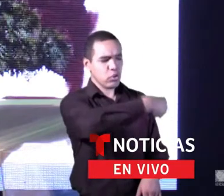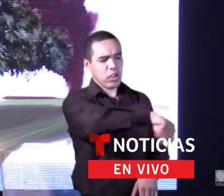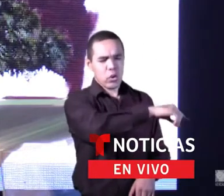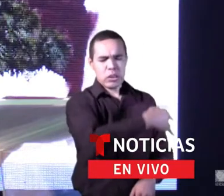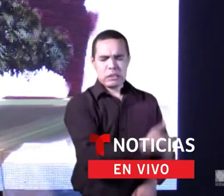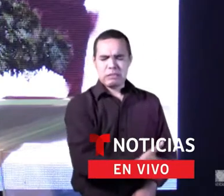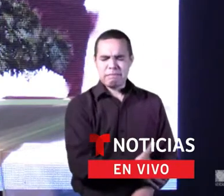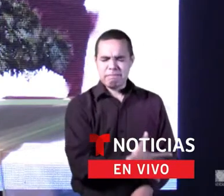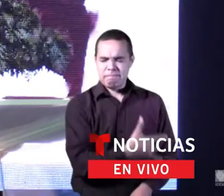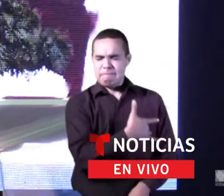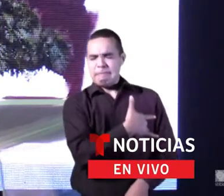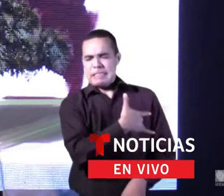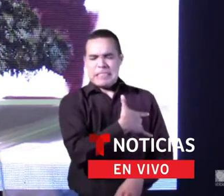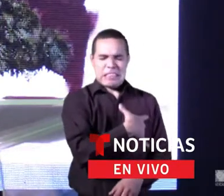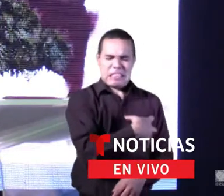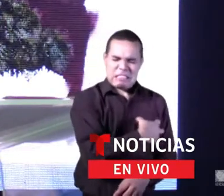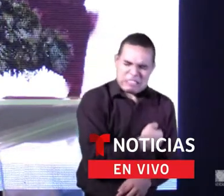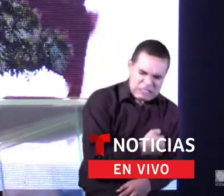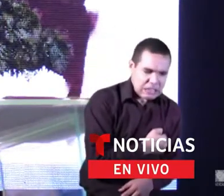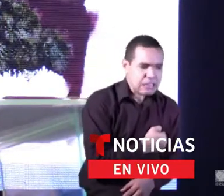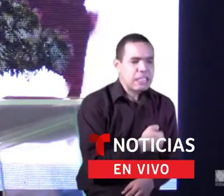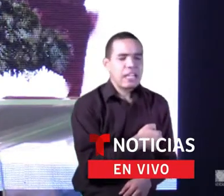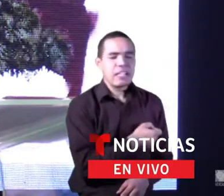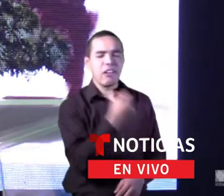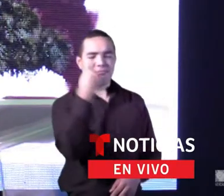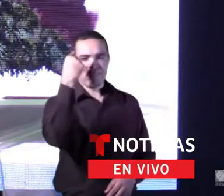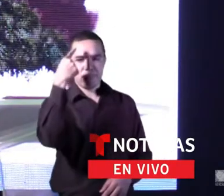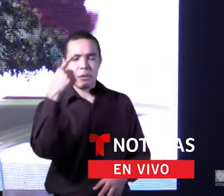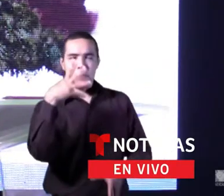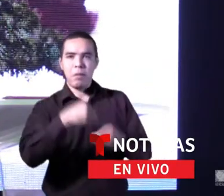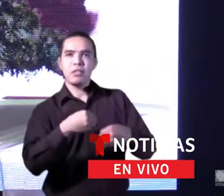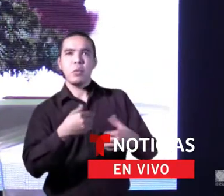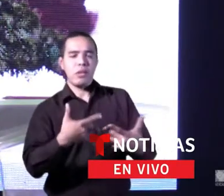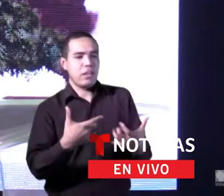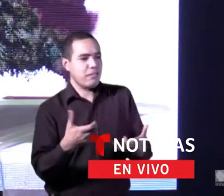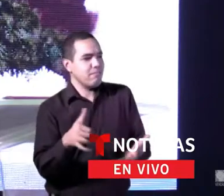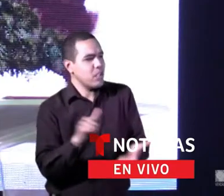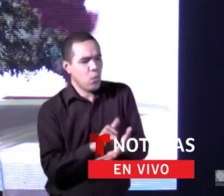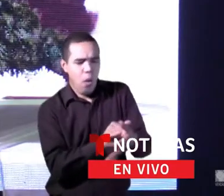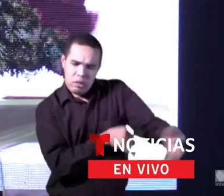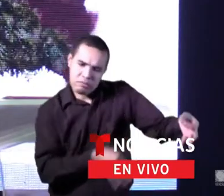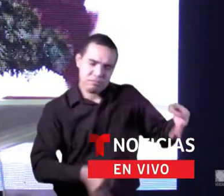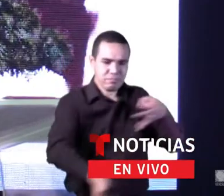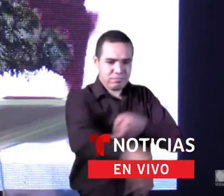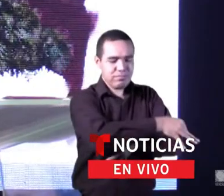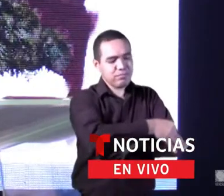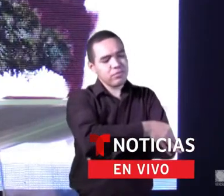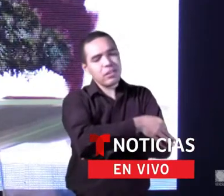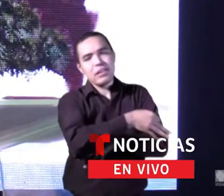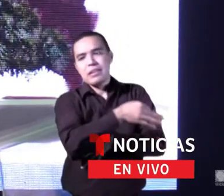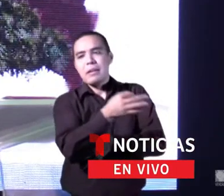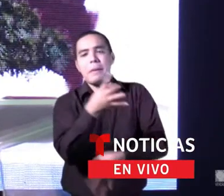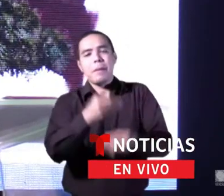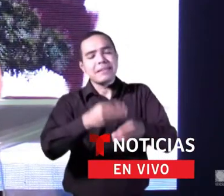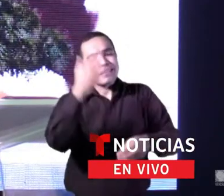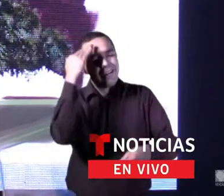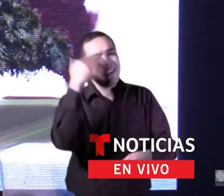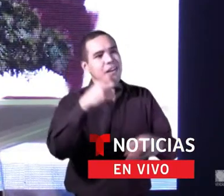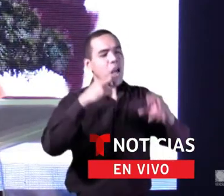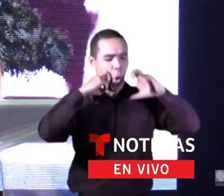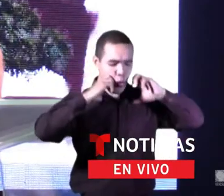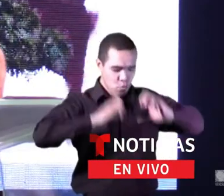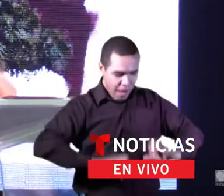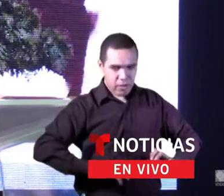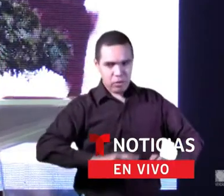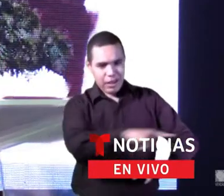y que quiso sentir como como ellas sentirían que aprendió a vernos como seres humanos que entendió la